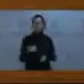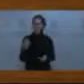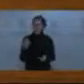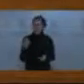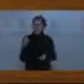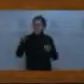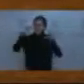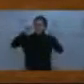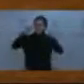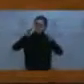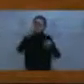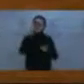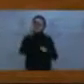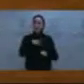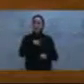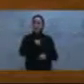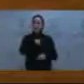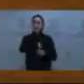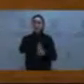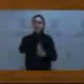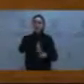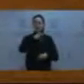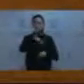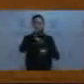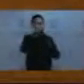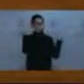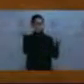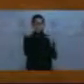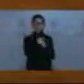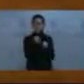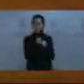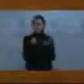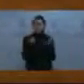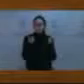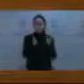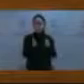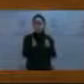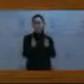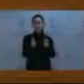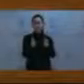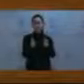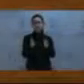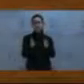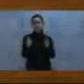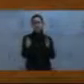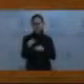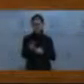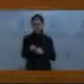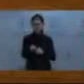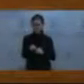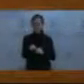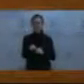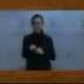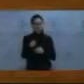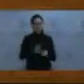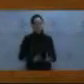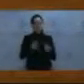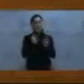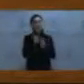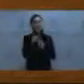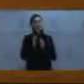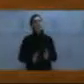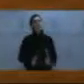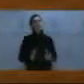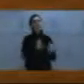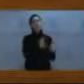de quienes son empleados públicos y que atienden a un sector que ya se puso de manifiesto, tiene tan especiales circunstancias